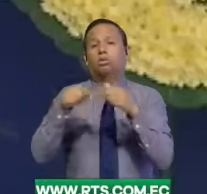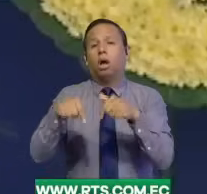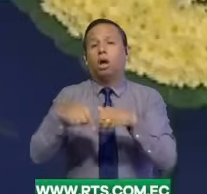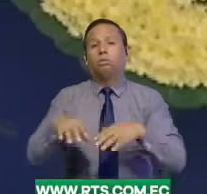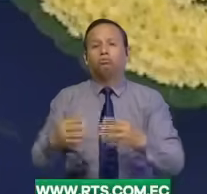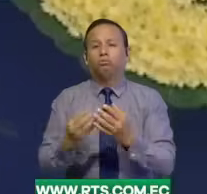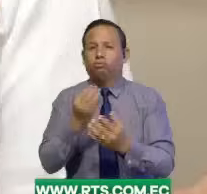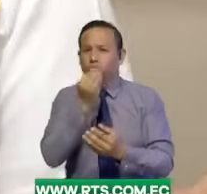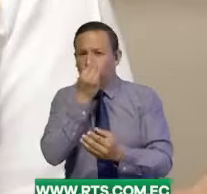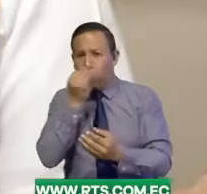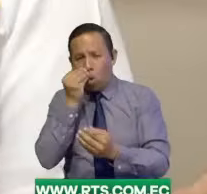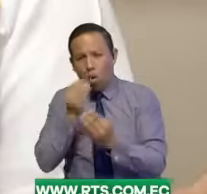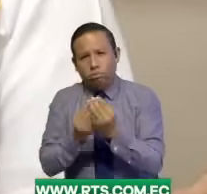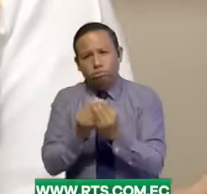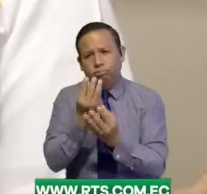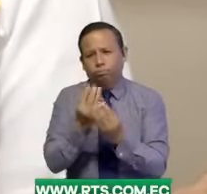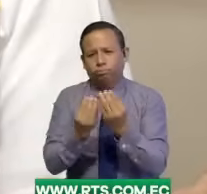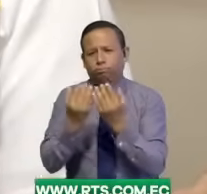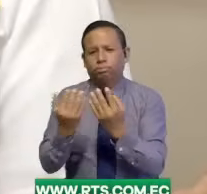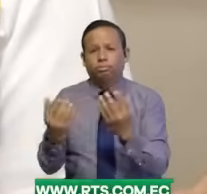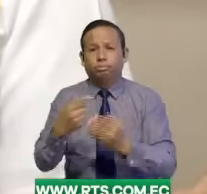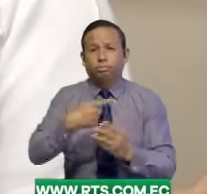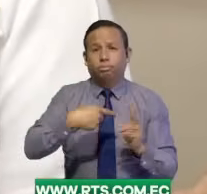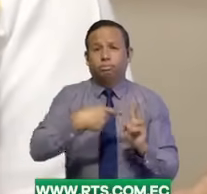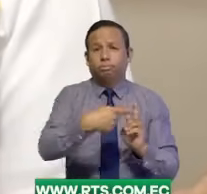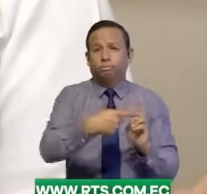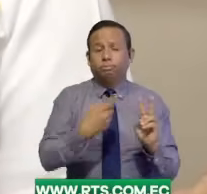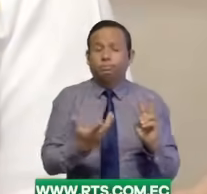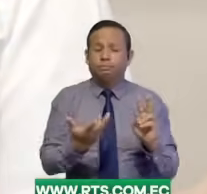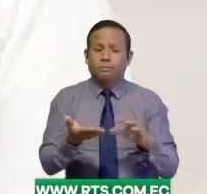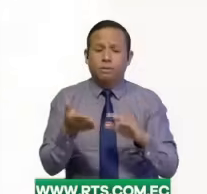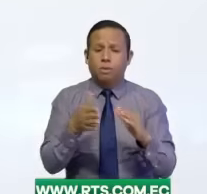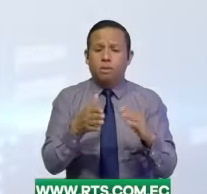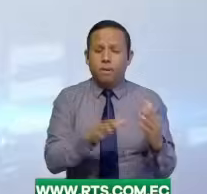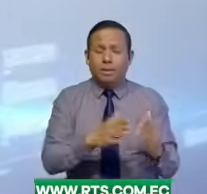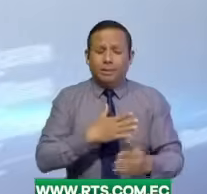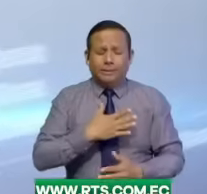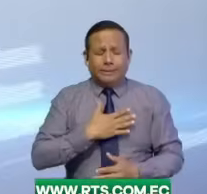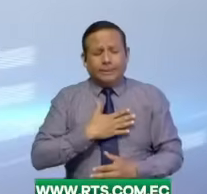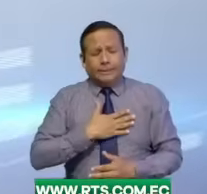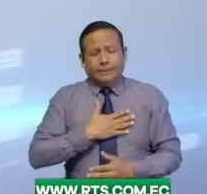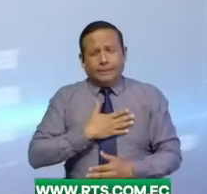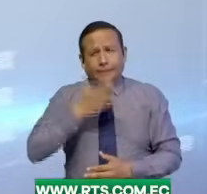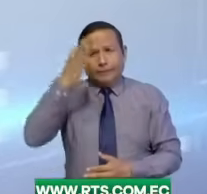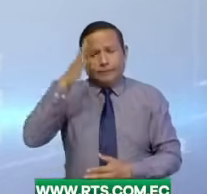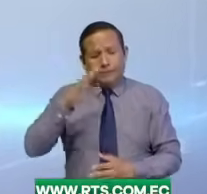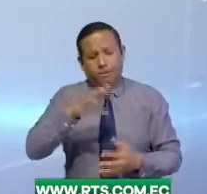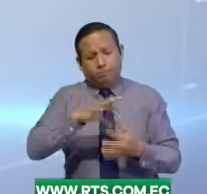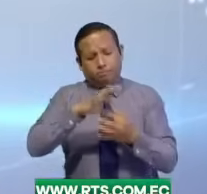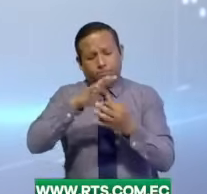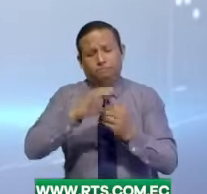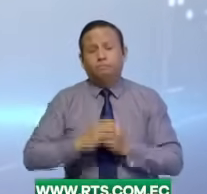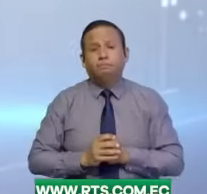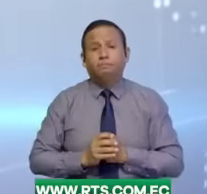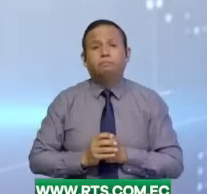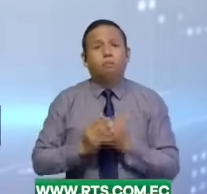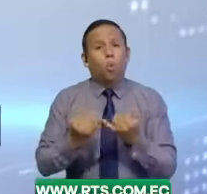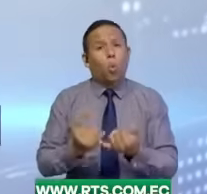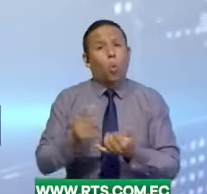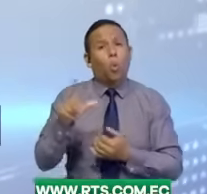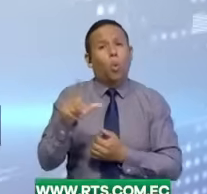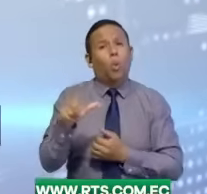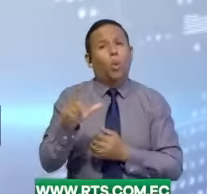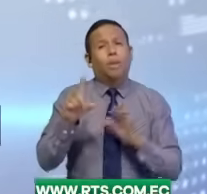memoria. Esperamos que vuelen alto, que Dios los tenga en su seno. La tragedia se reportó durante este lunes 6 de